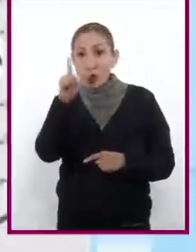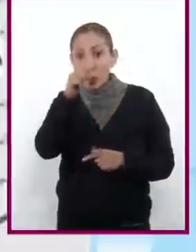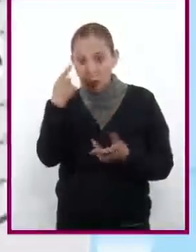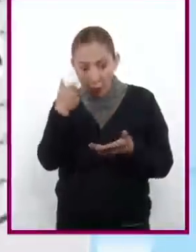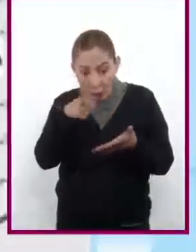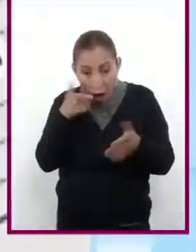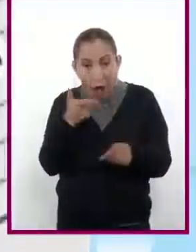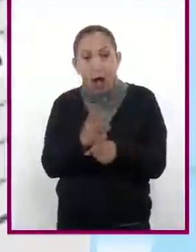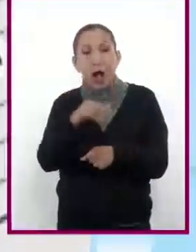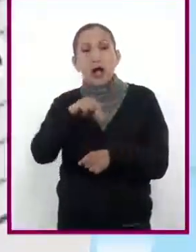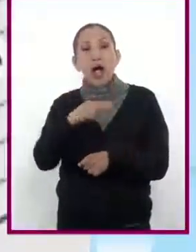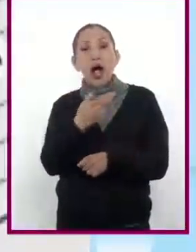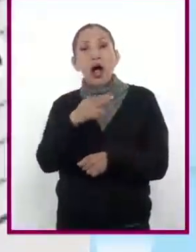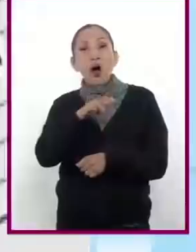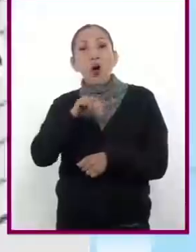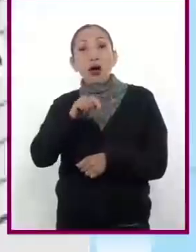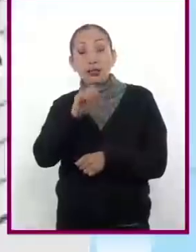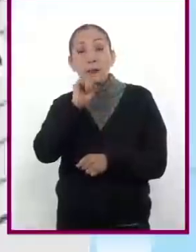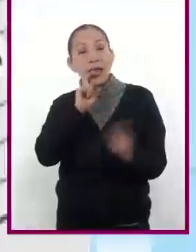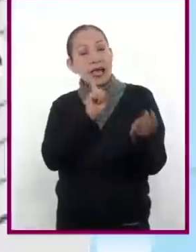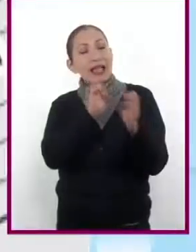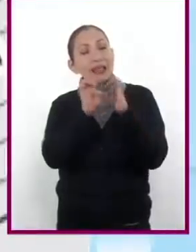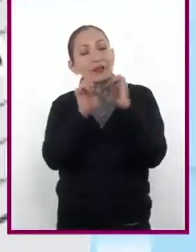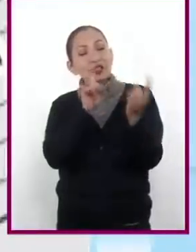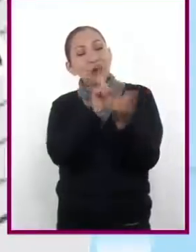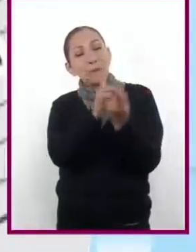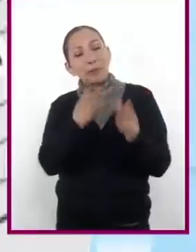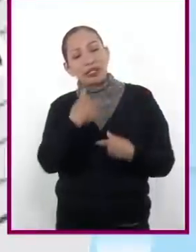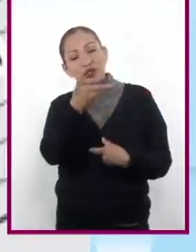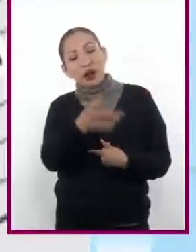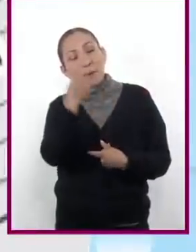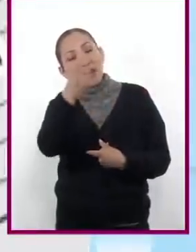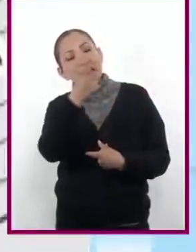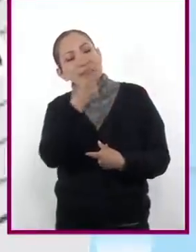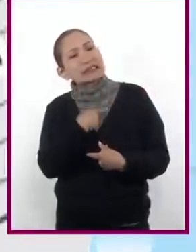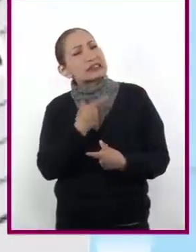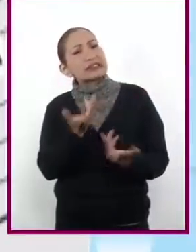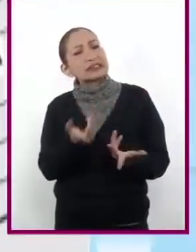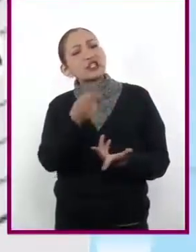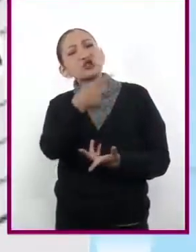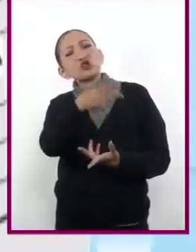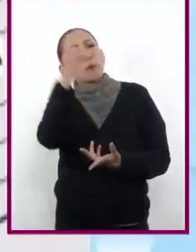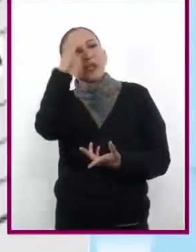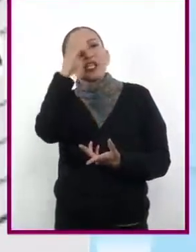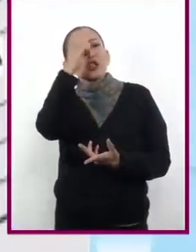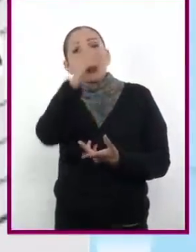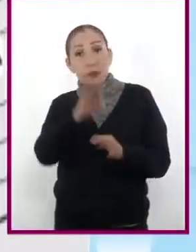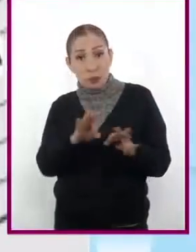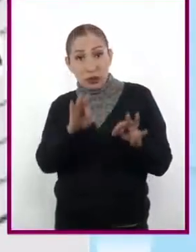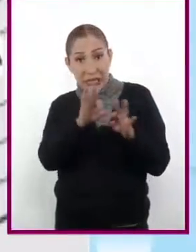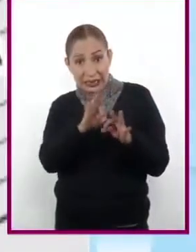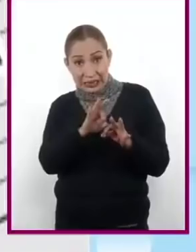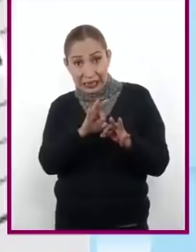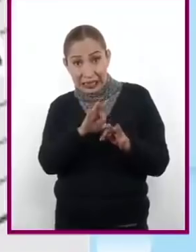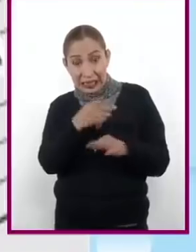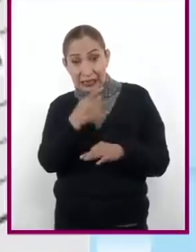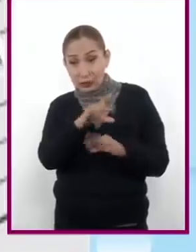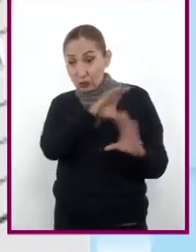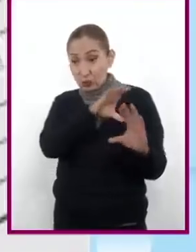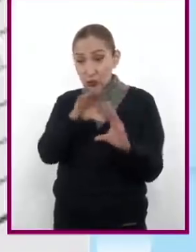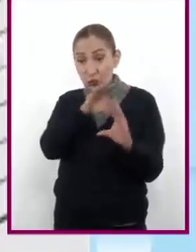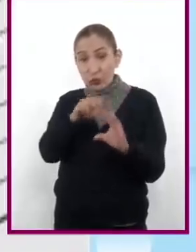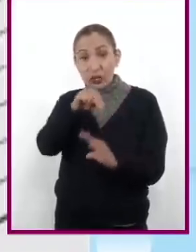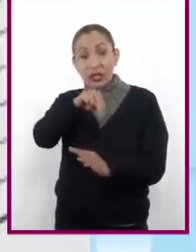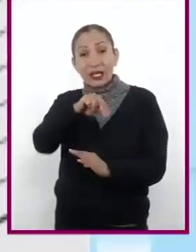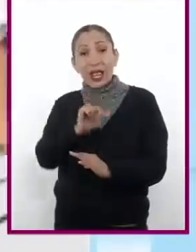lengua. Además, entrevistamos a una persona para que nos diera su opinión sobre la importancia de la enseñanza